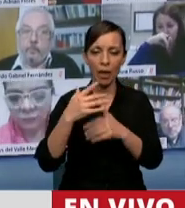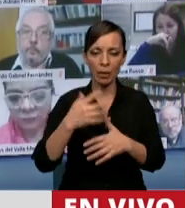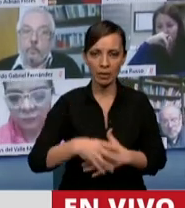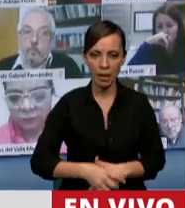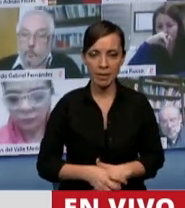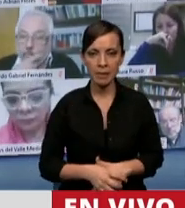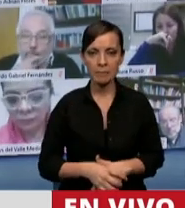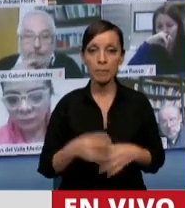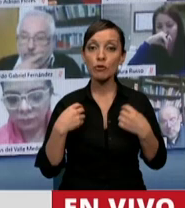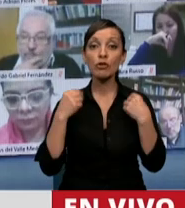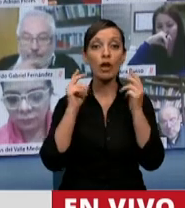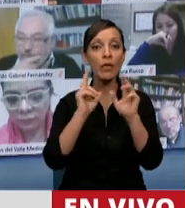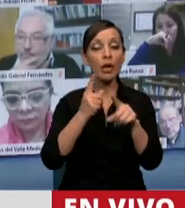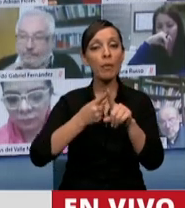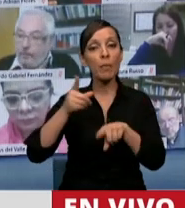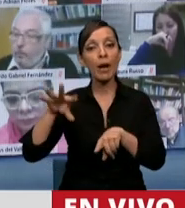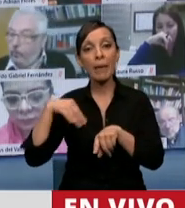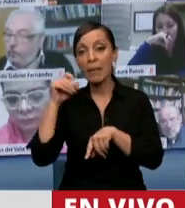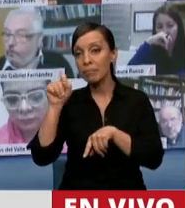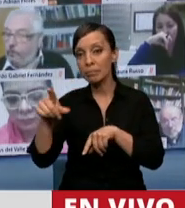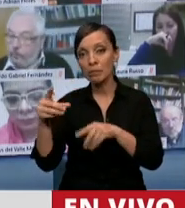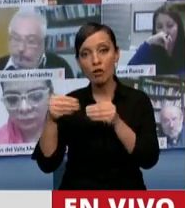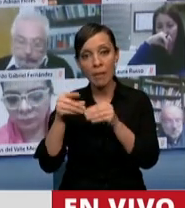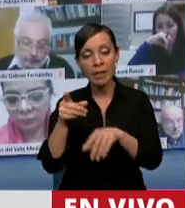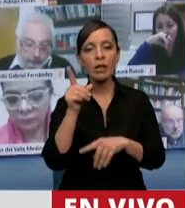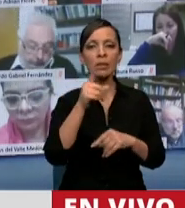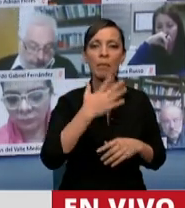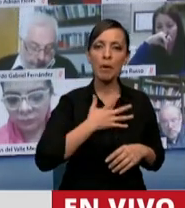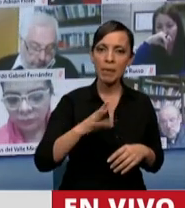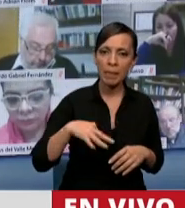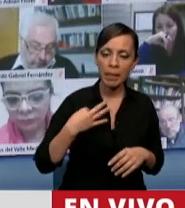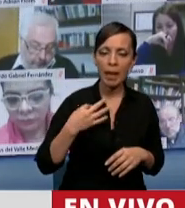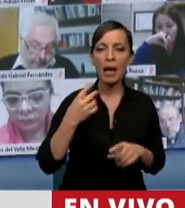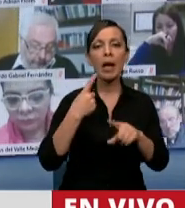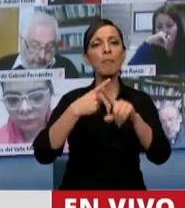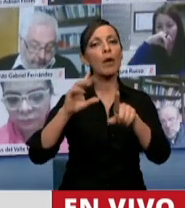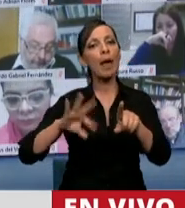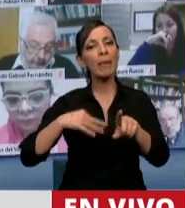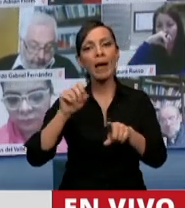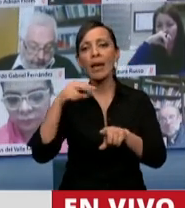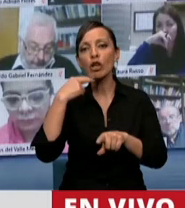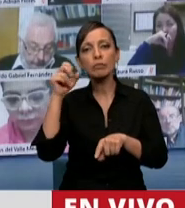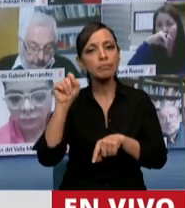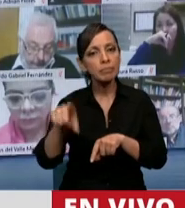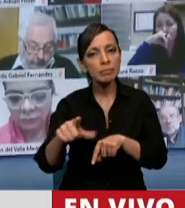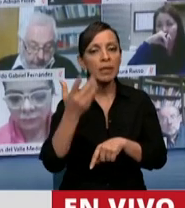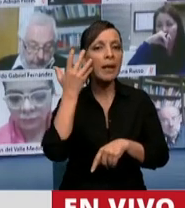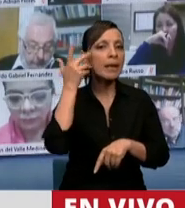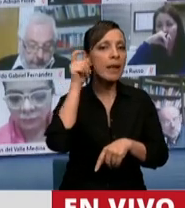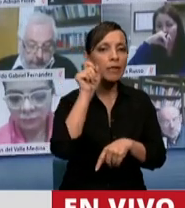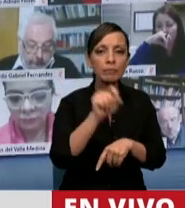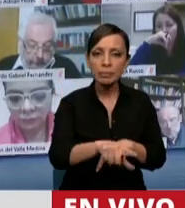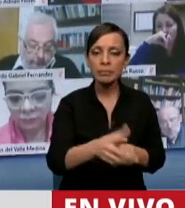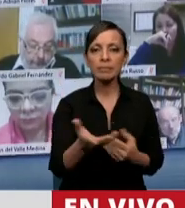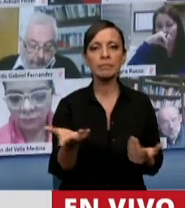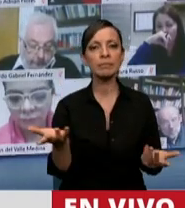se lo digo por la vida de ellos y por la vida mía por la vida de sus hijos de sus nietos